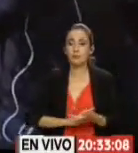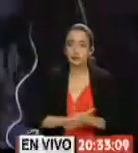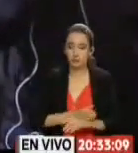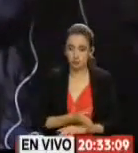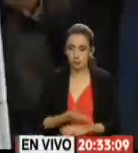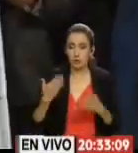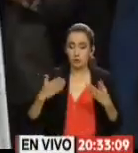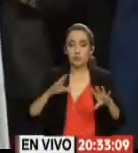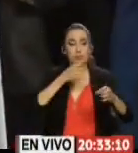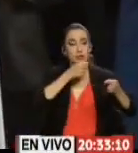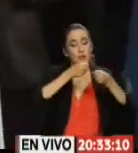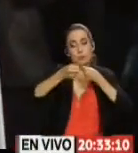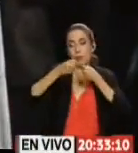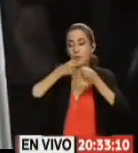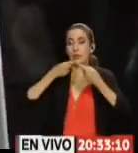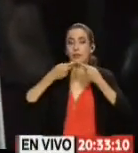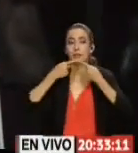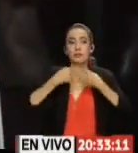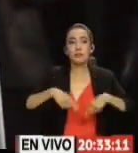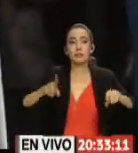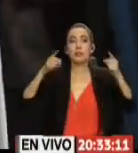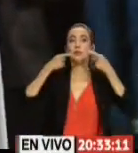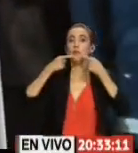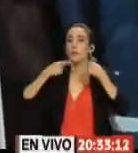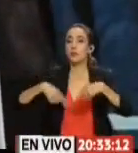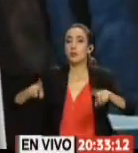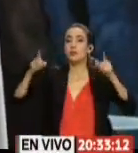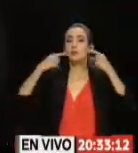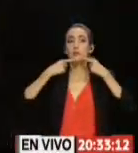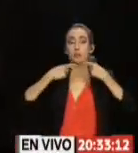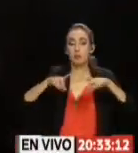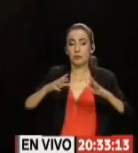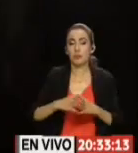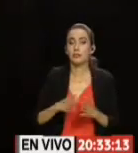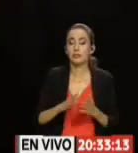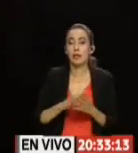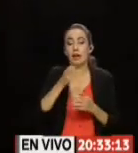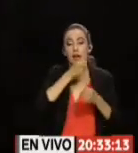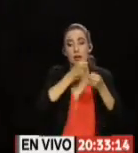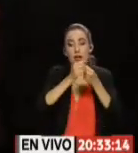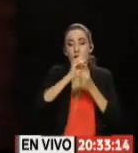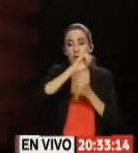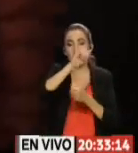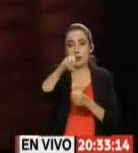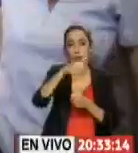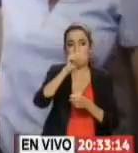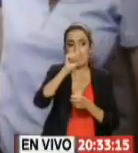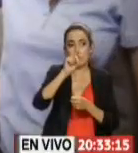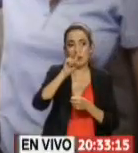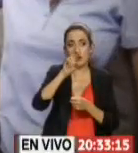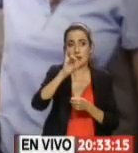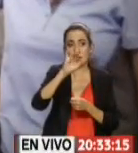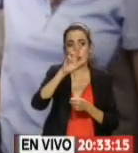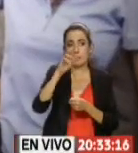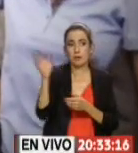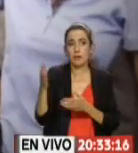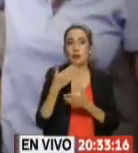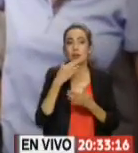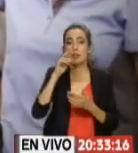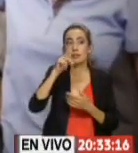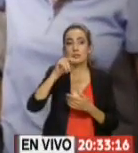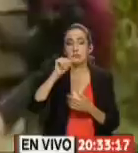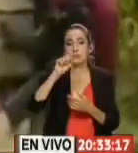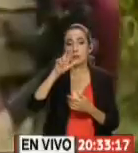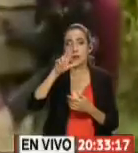de los periodistas hacen públicos los nombres de las víctimas del secuestro: el periodista Javier Ortega, de 32 años, el fotógrafo Paul Rivas,